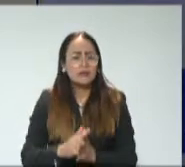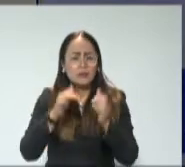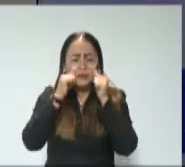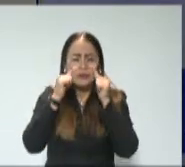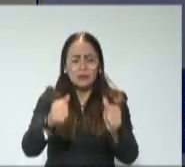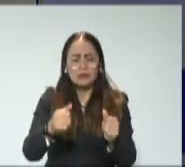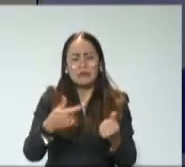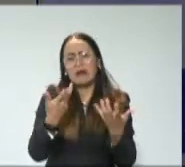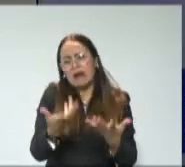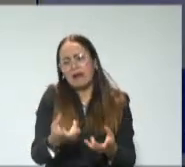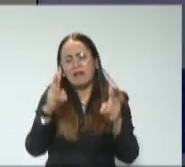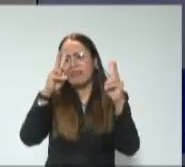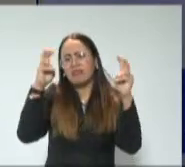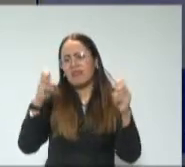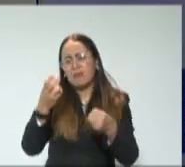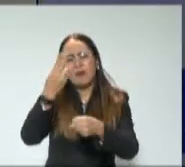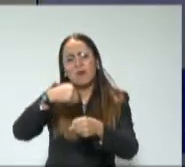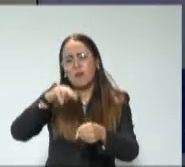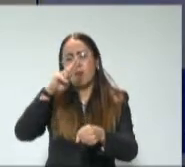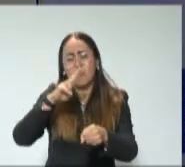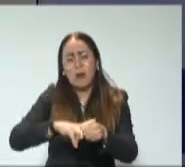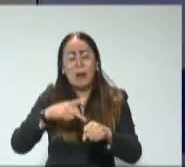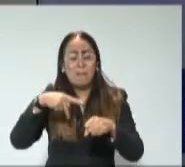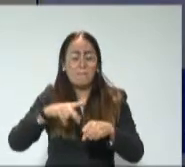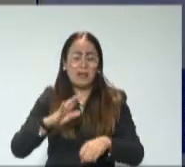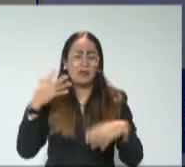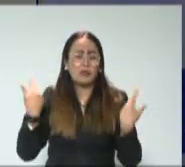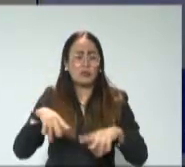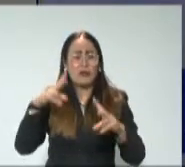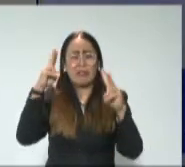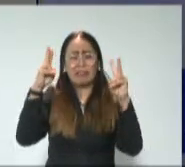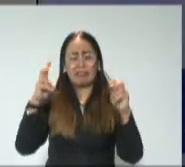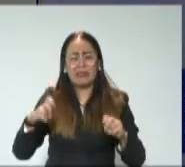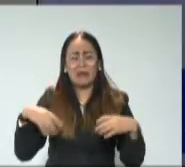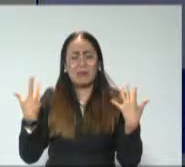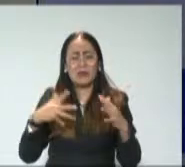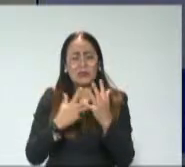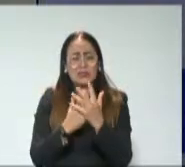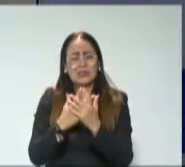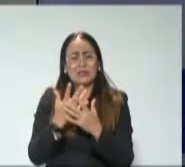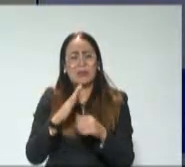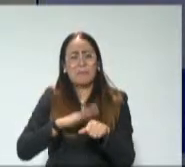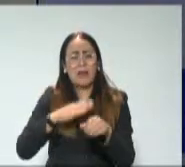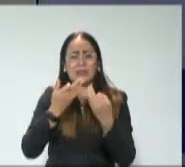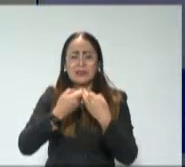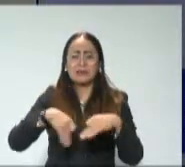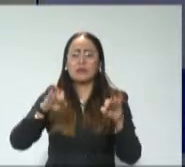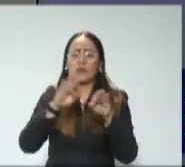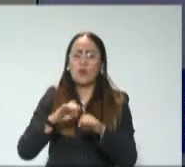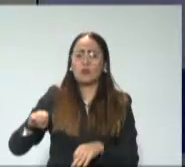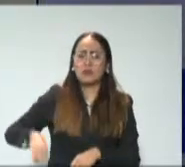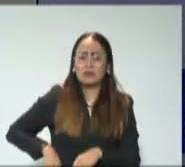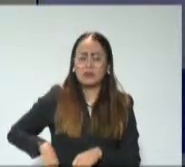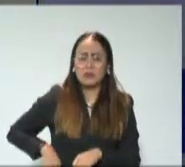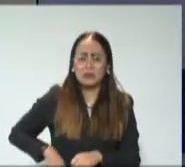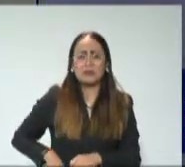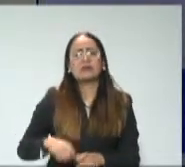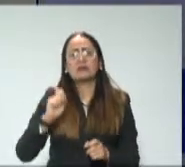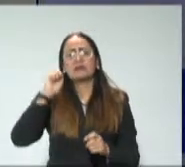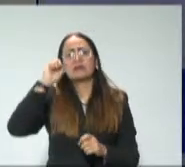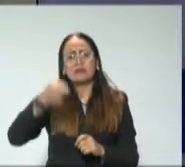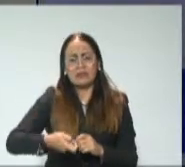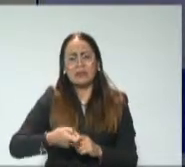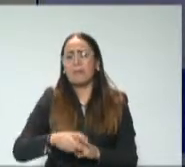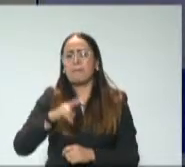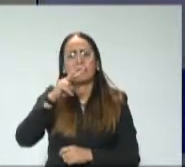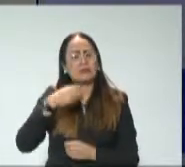ordinarias más aún en las extraordinarias para la gente en democracia el único anillo al dedo debe ser la